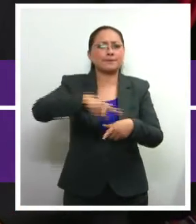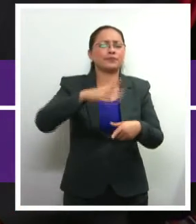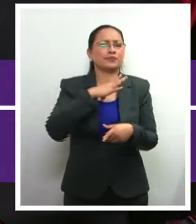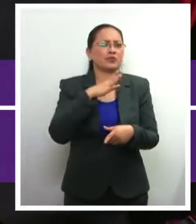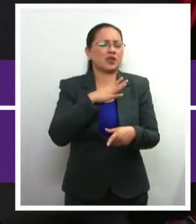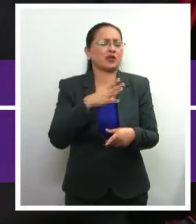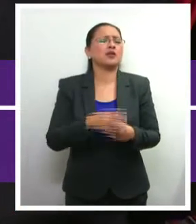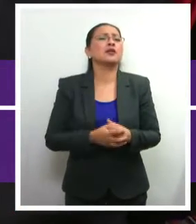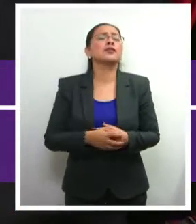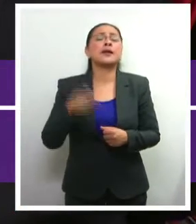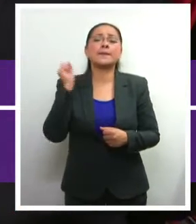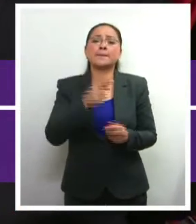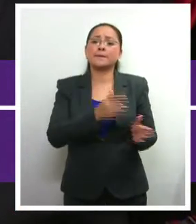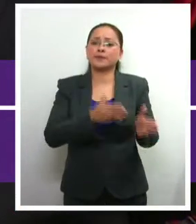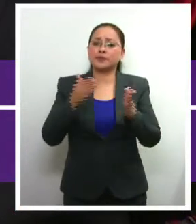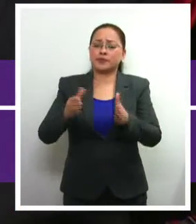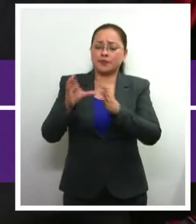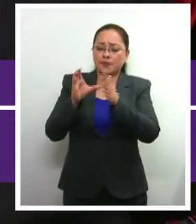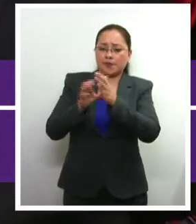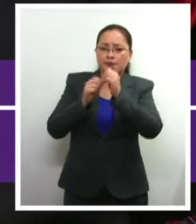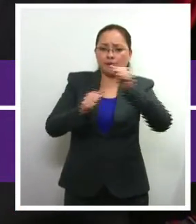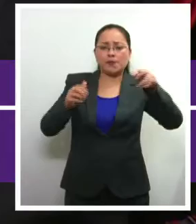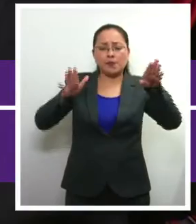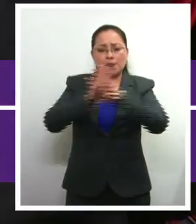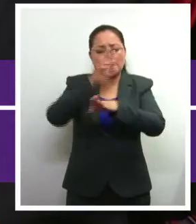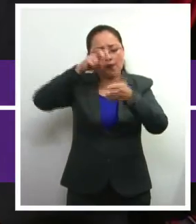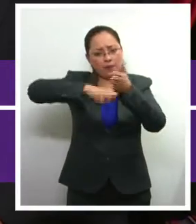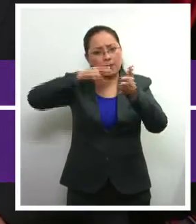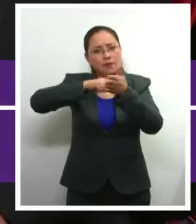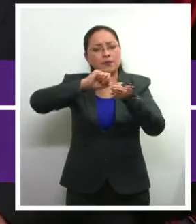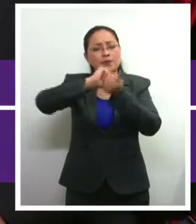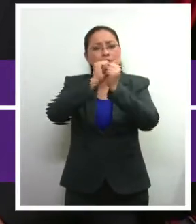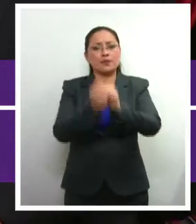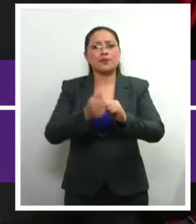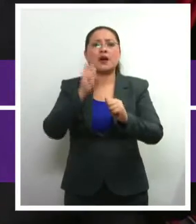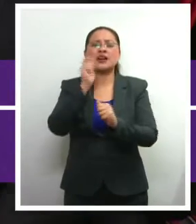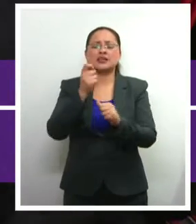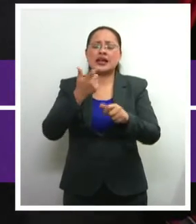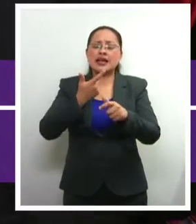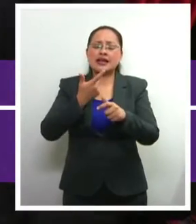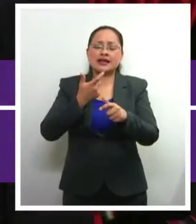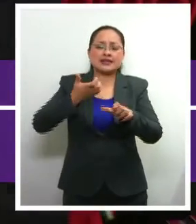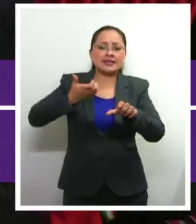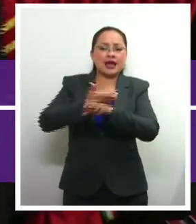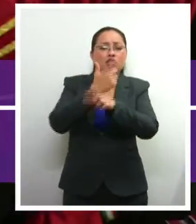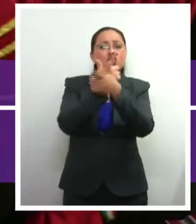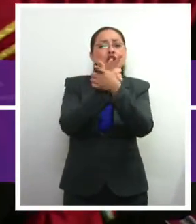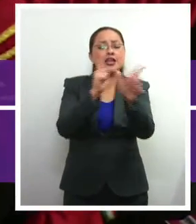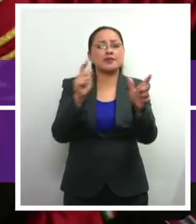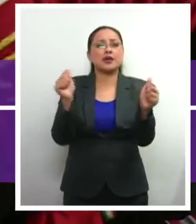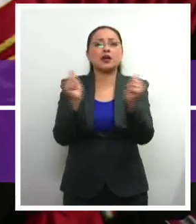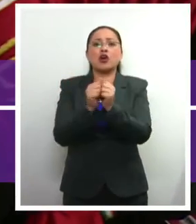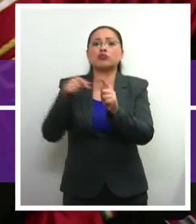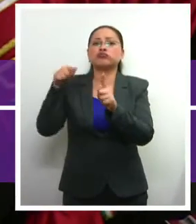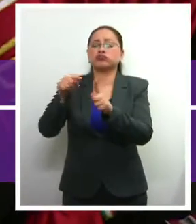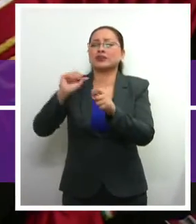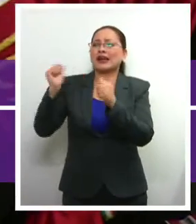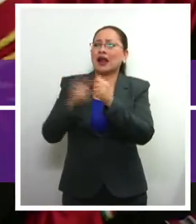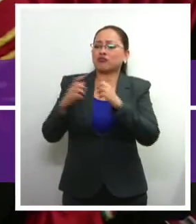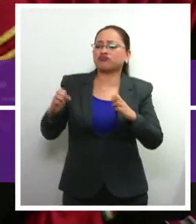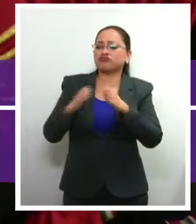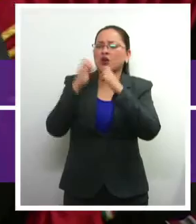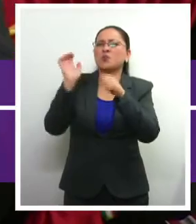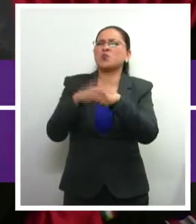y después de dicho cambio constitucional, se vuelve una entidad libre y soberana, pero con un carácter extraordinario al